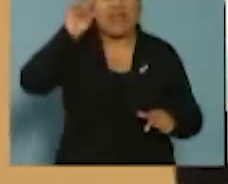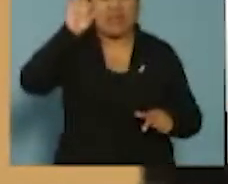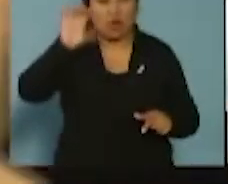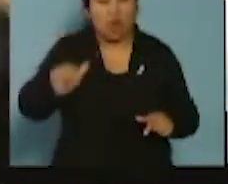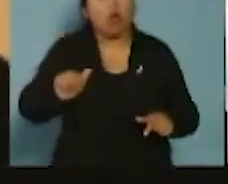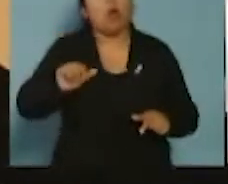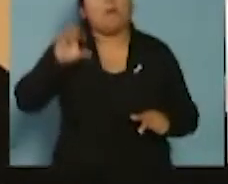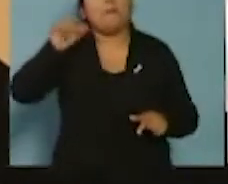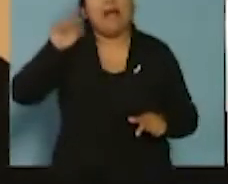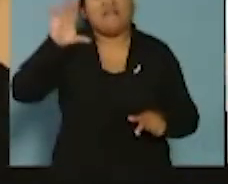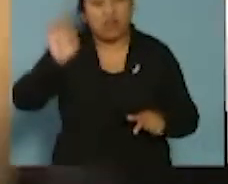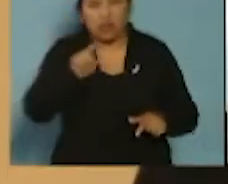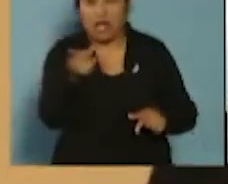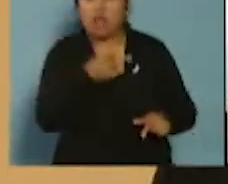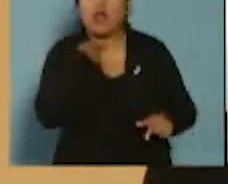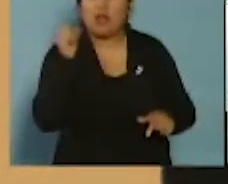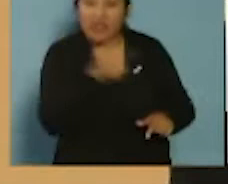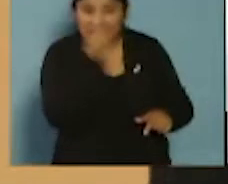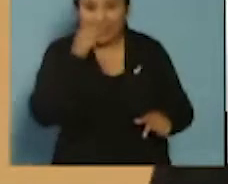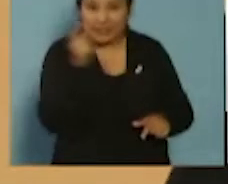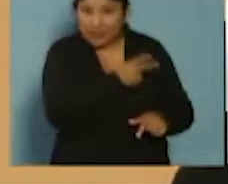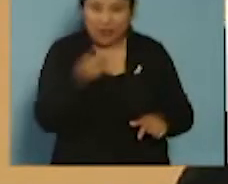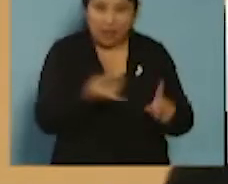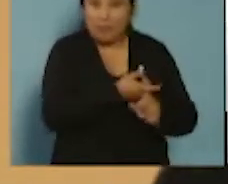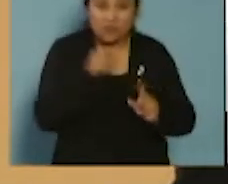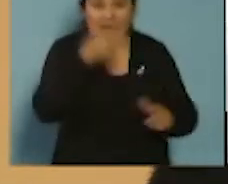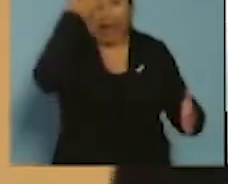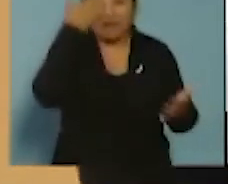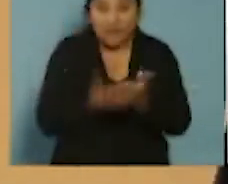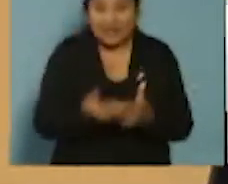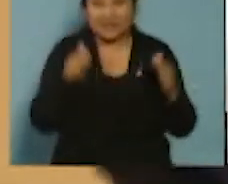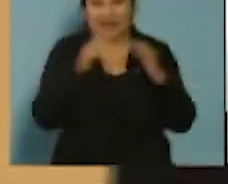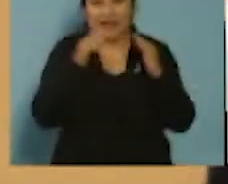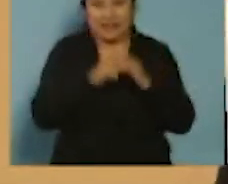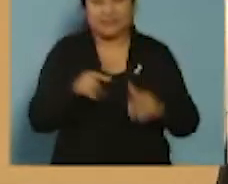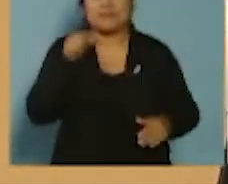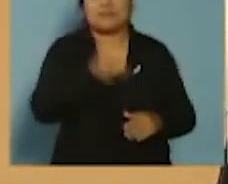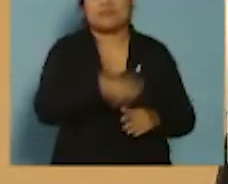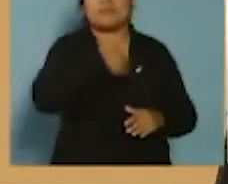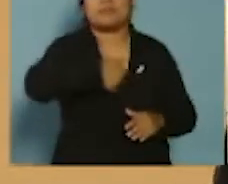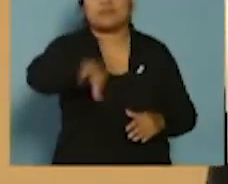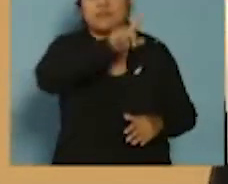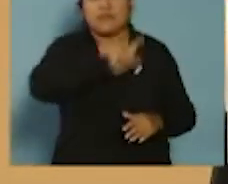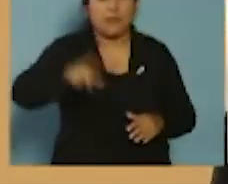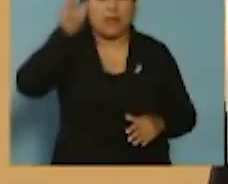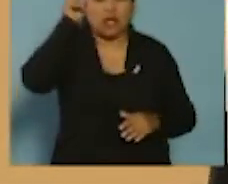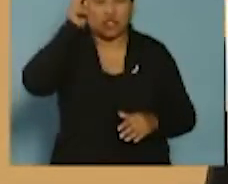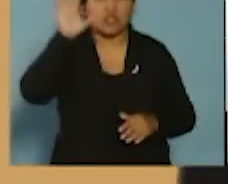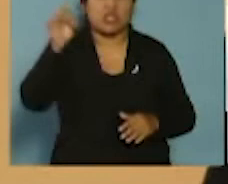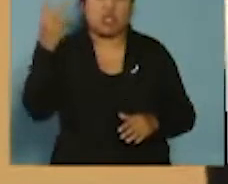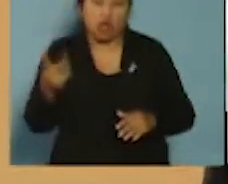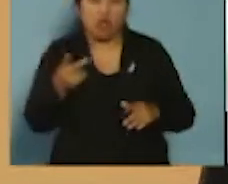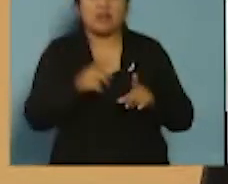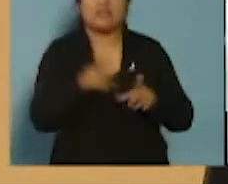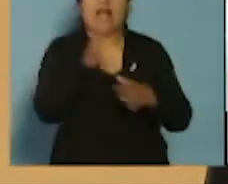reencuentran después de estar en buenos aires en 1802 1803 como novios se vuelven a encontrar acá en san salvador de jujuy y